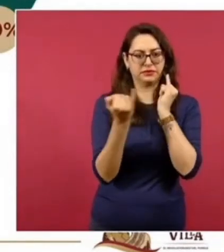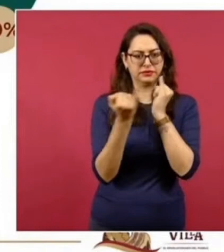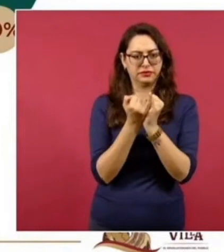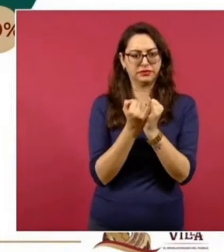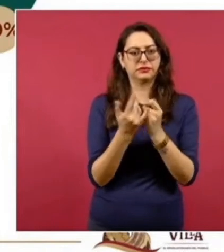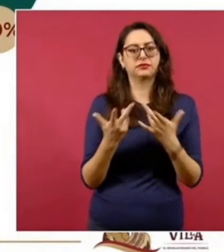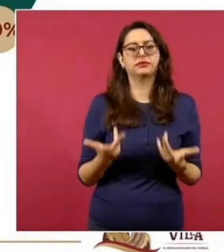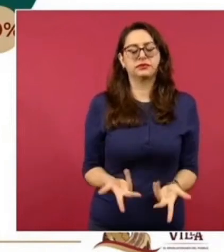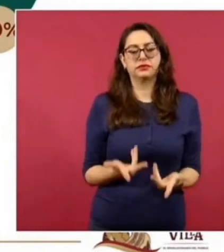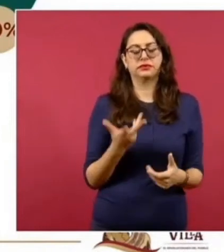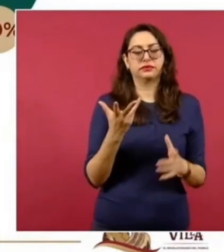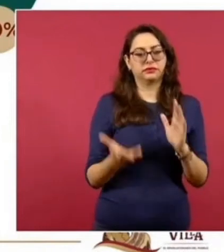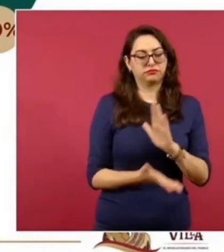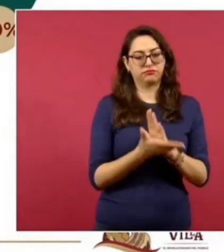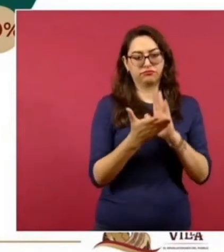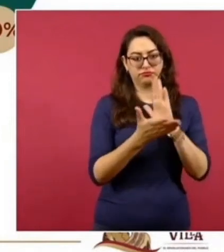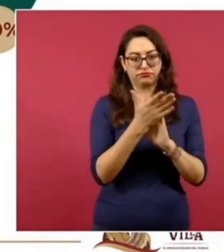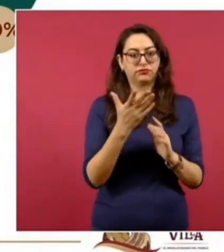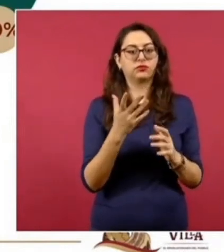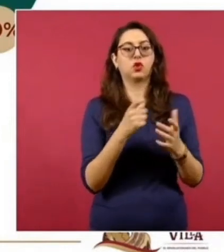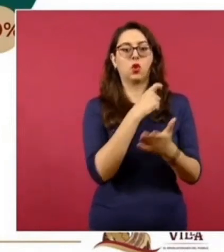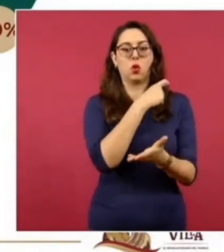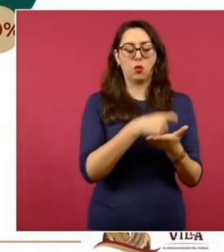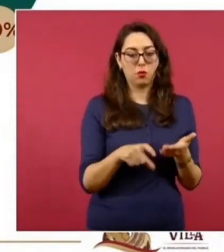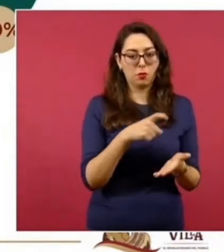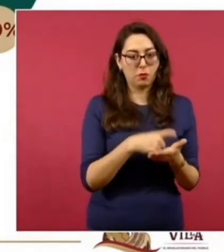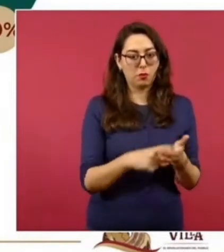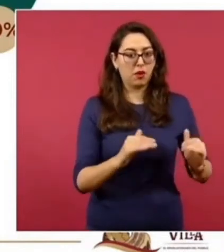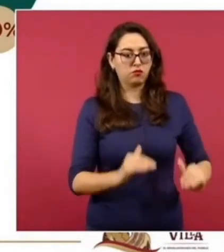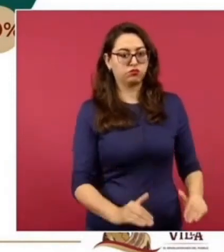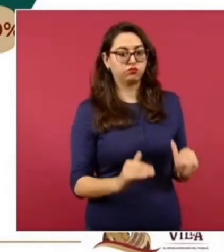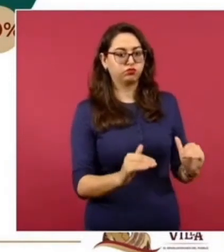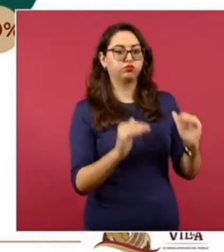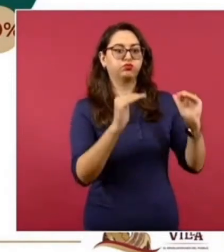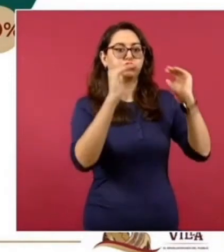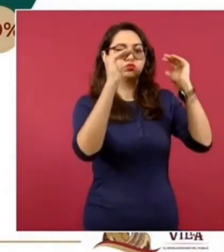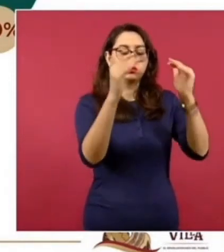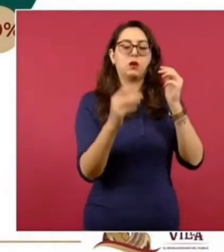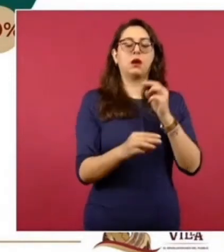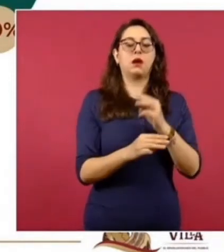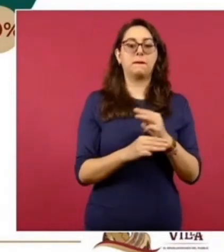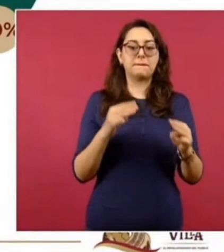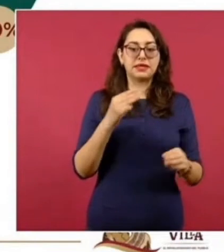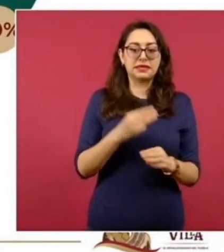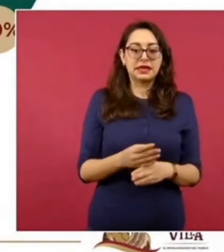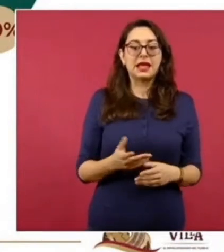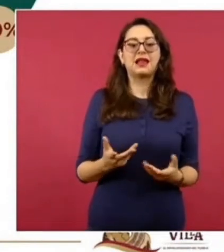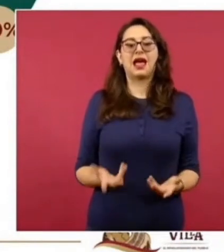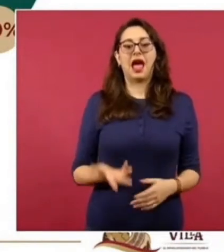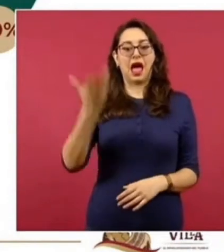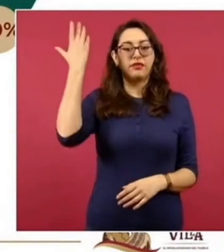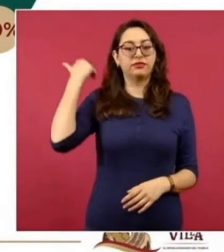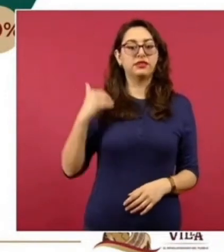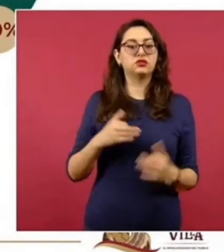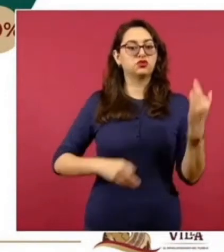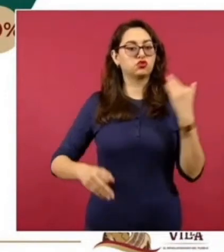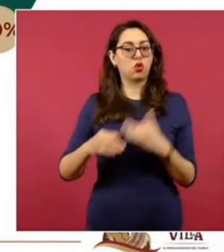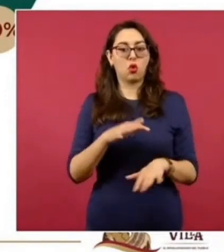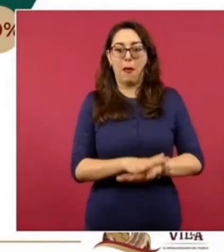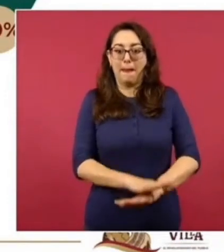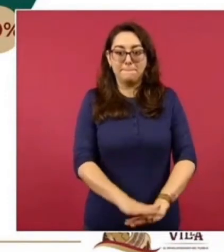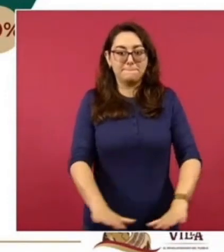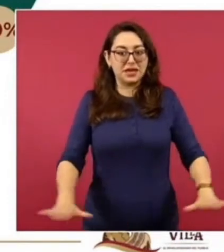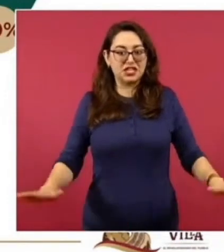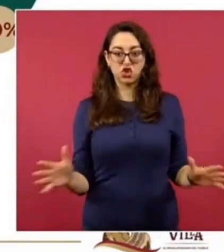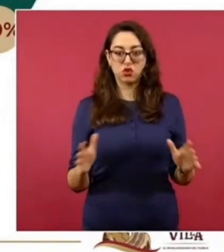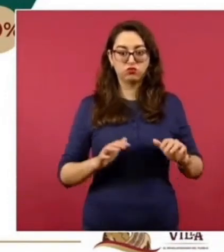relacionadas con mobiliario, los racks, estos que se ven en las imágenes, anaqueles, antes todo estaba en el piso, sin permitir